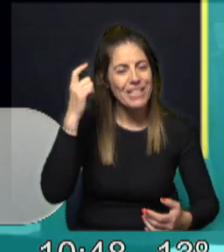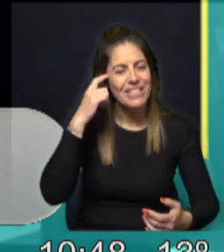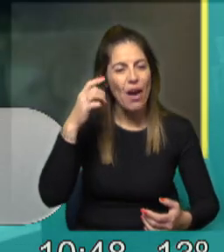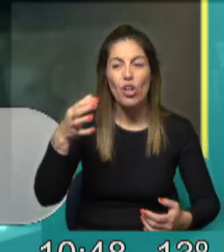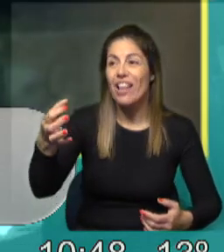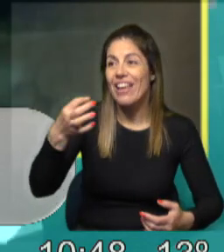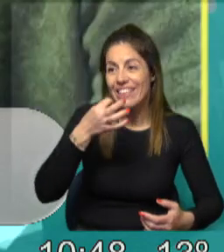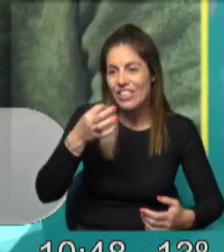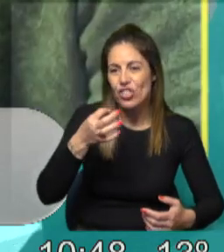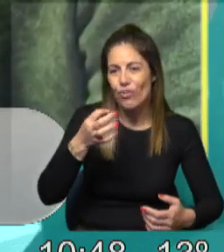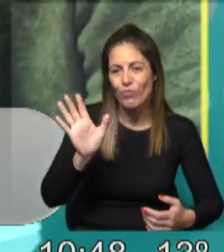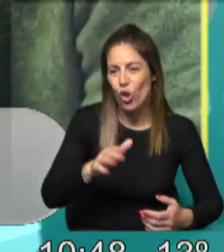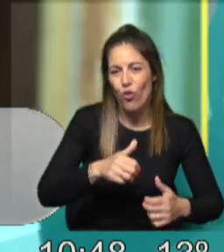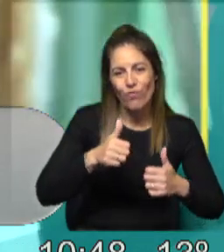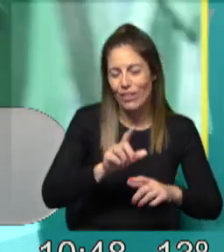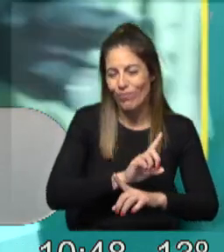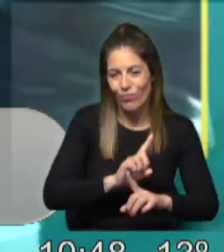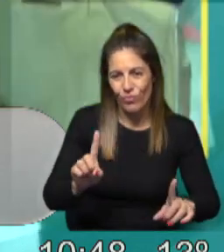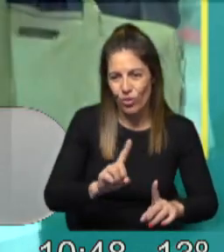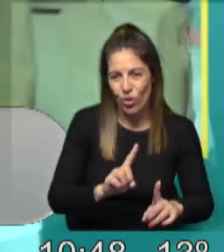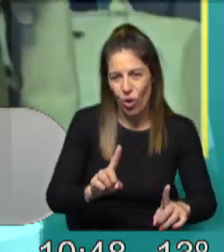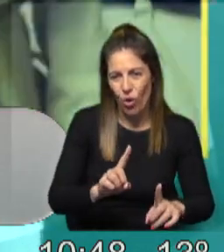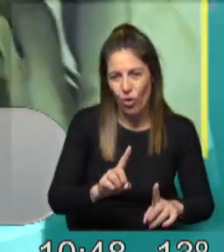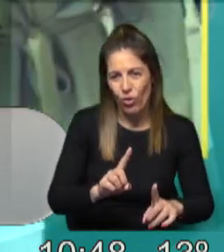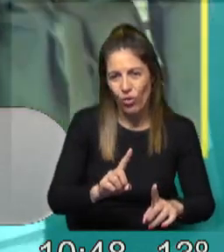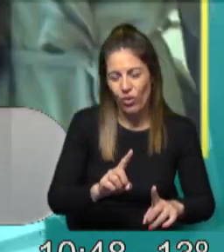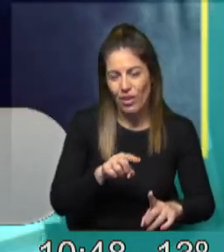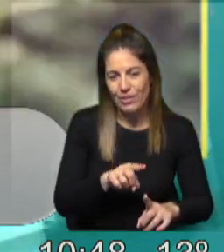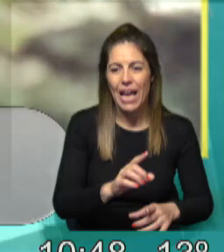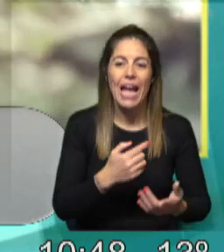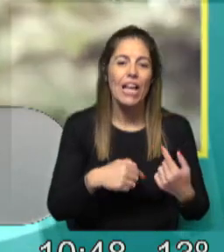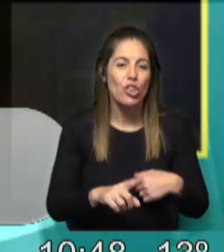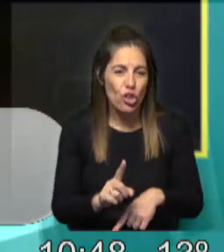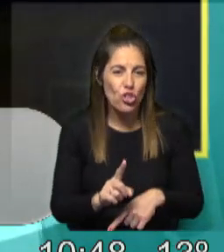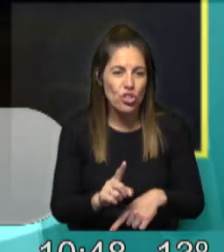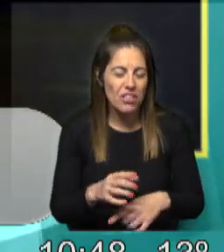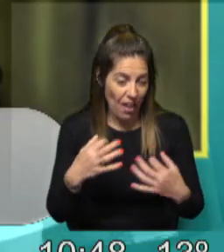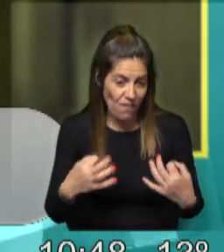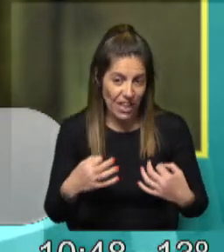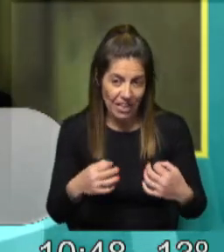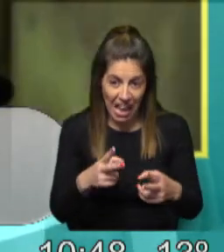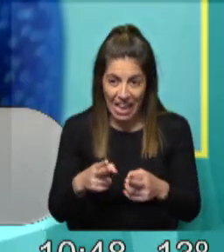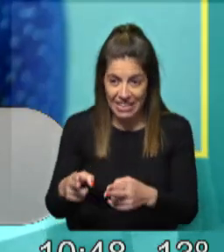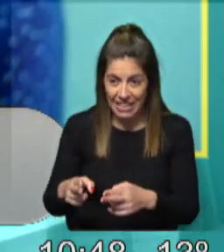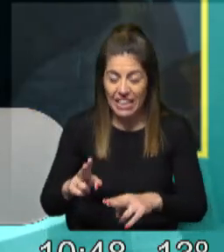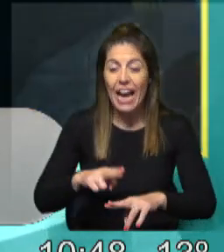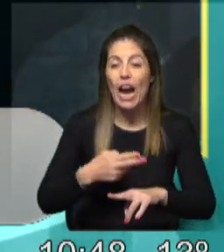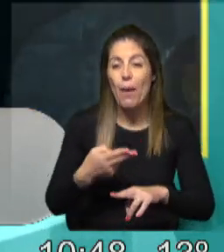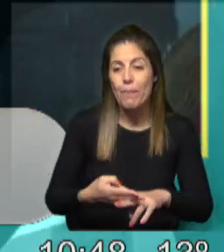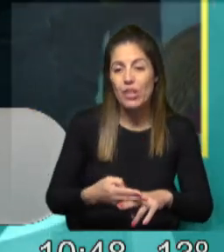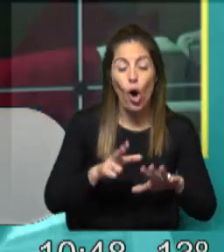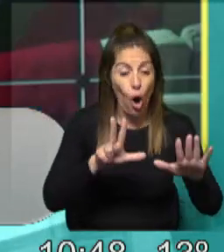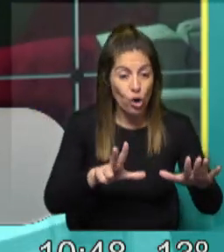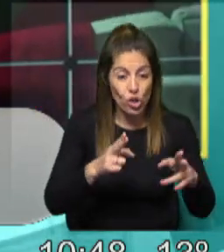dicho, no todo lo que había leído era tan así. Entonces, bueno, está muy bien también. Repito, tiene